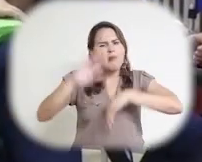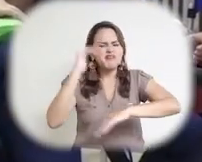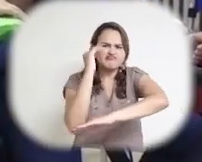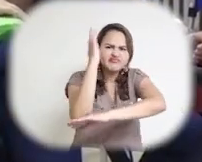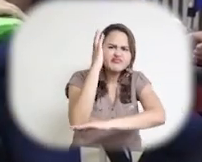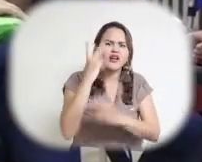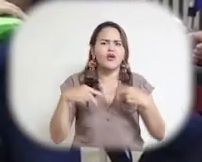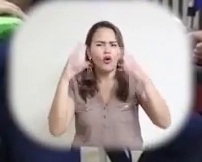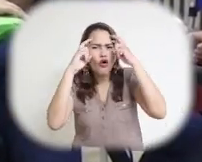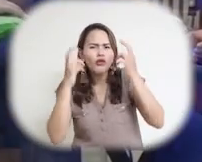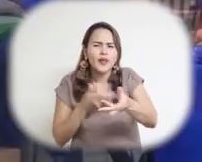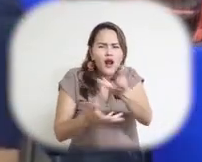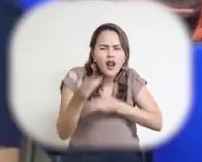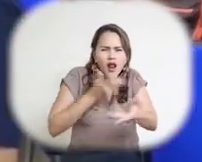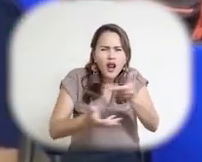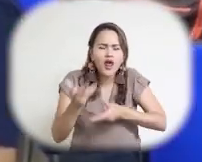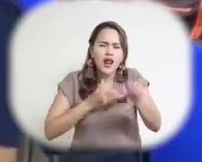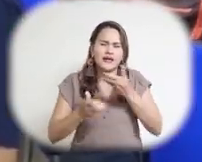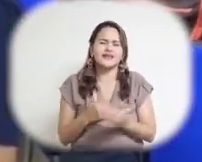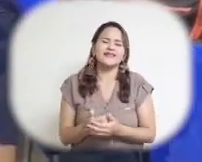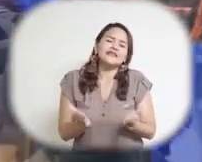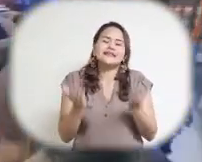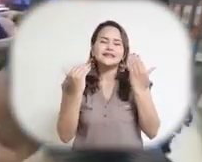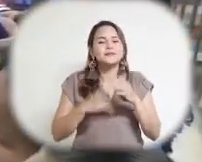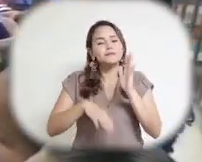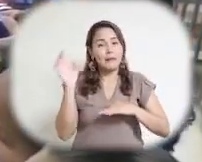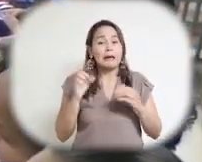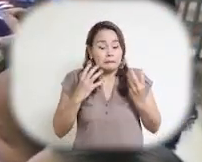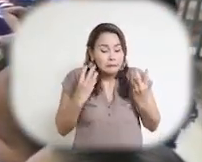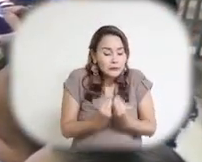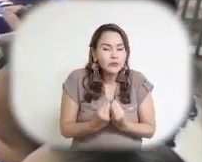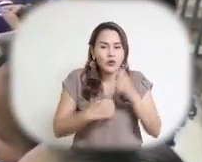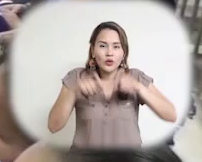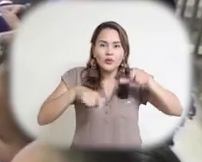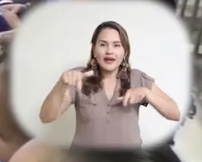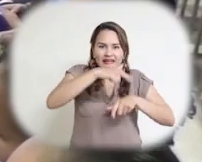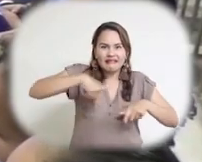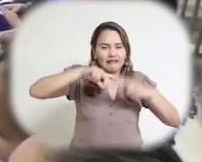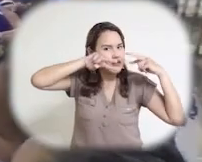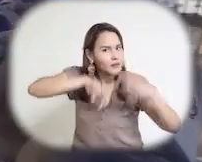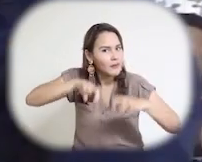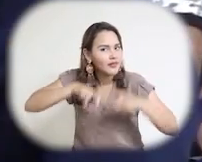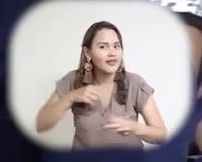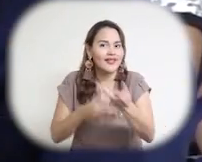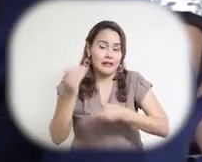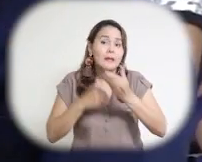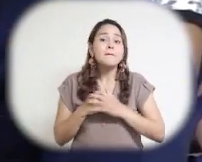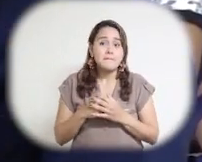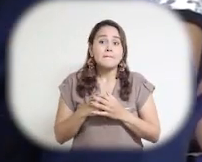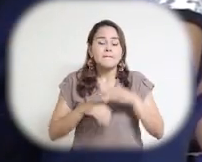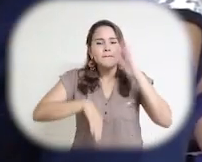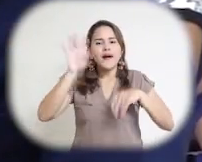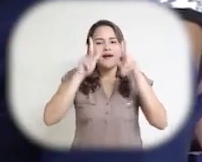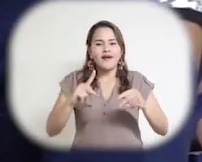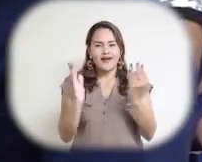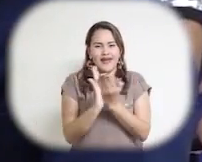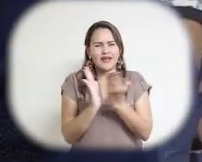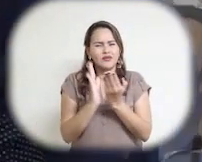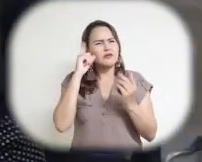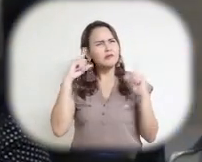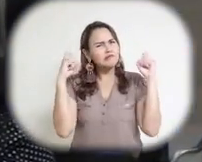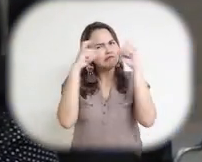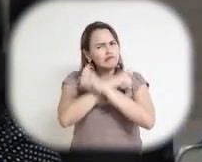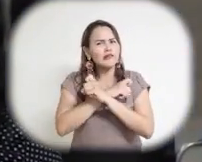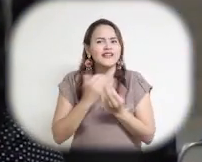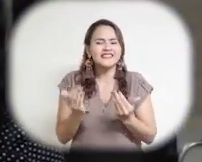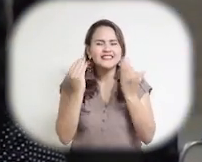diálogos generados durante este importante encuentro organizado desde la Vicerrectoría de Investigación del Alma Mater, con el apoyo de Harvard Colombian Student